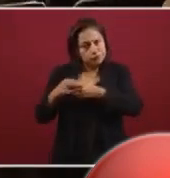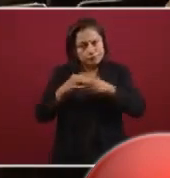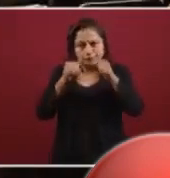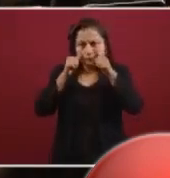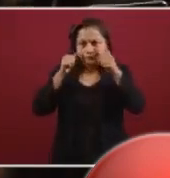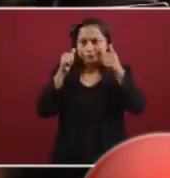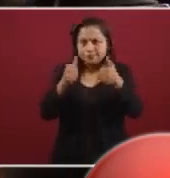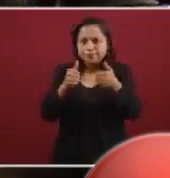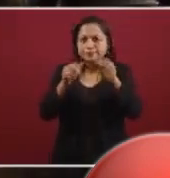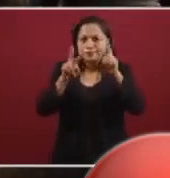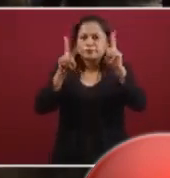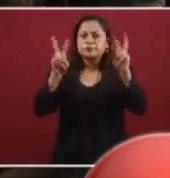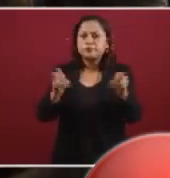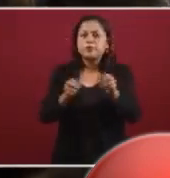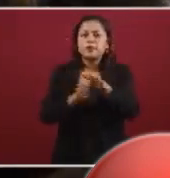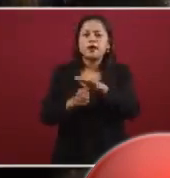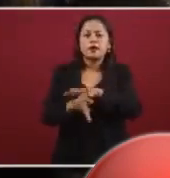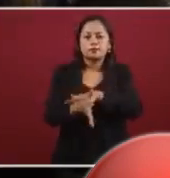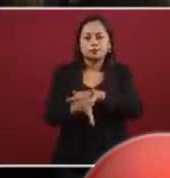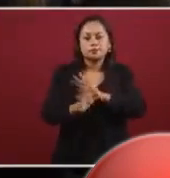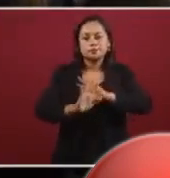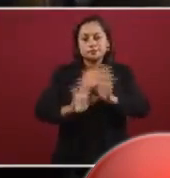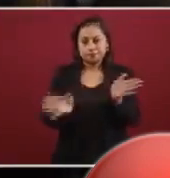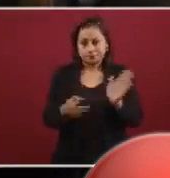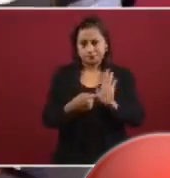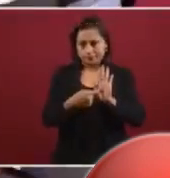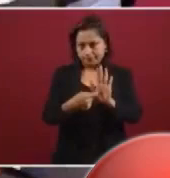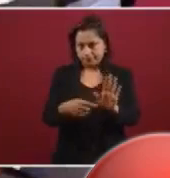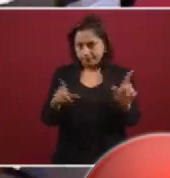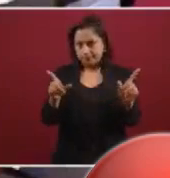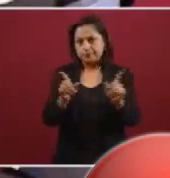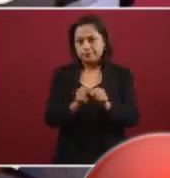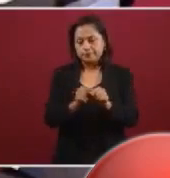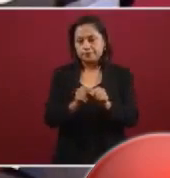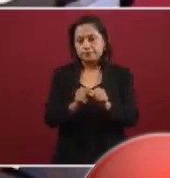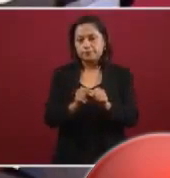Vamos a continuar con él, con este asunto.